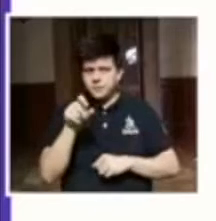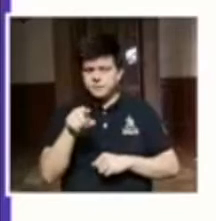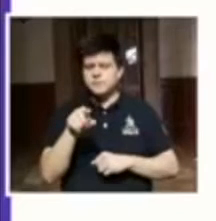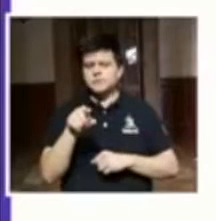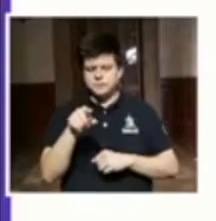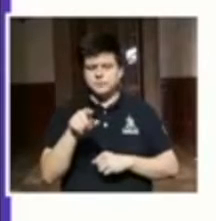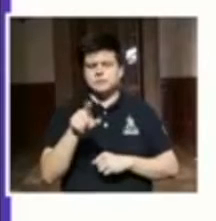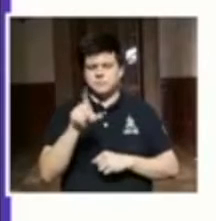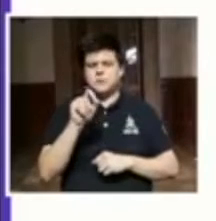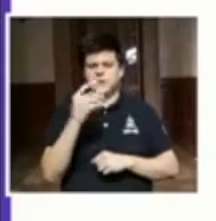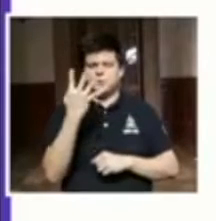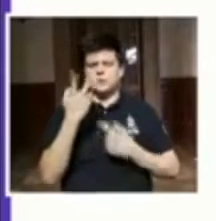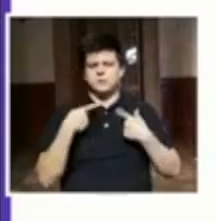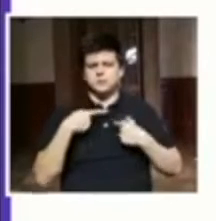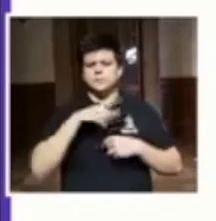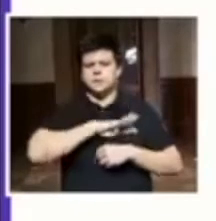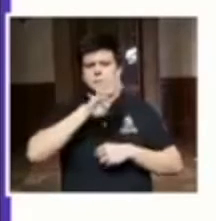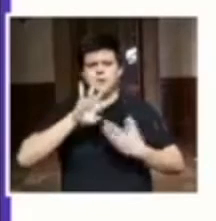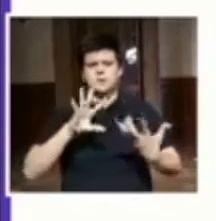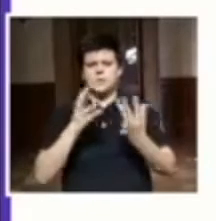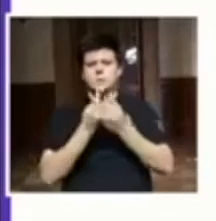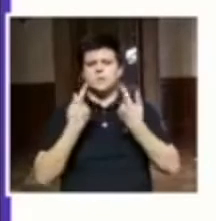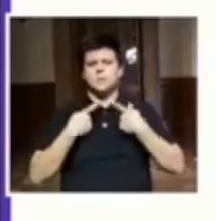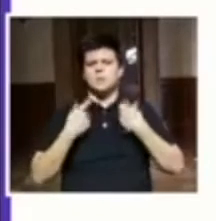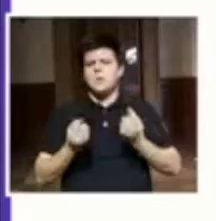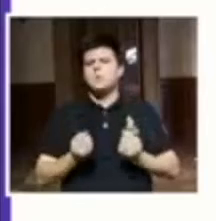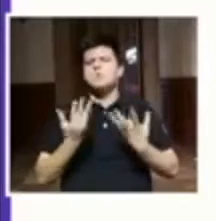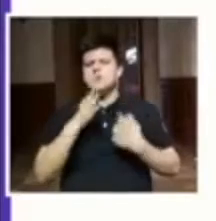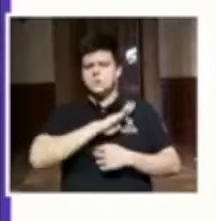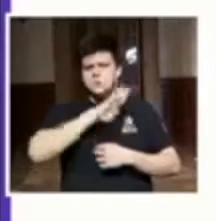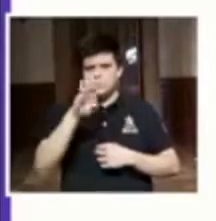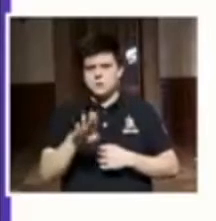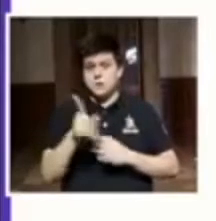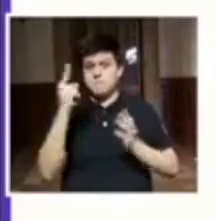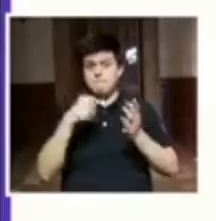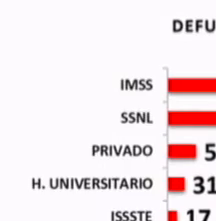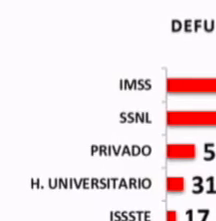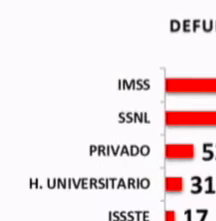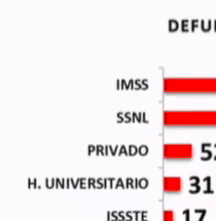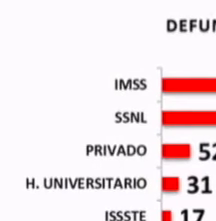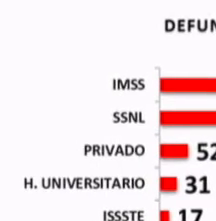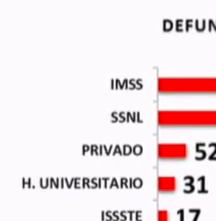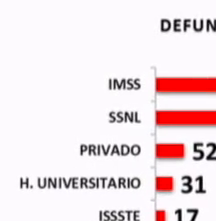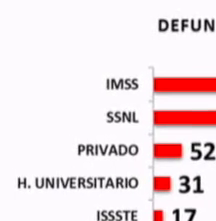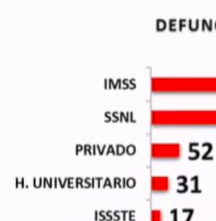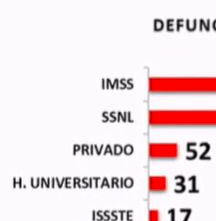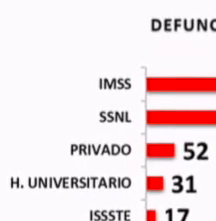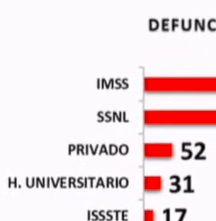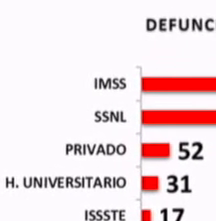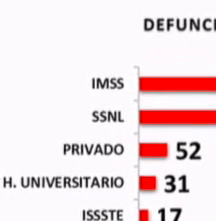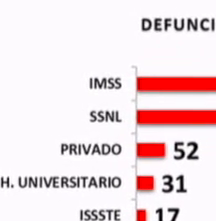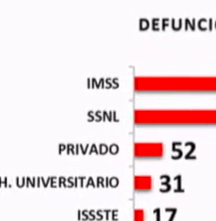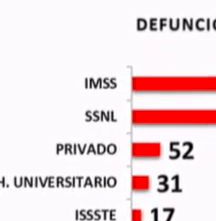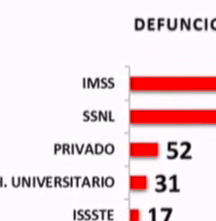24 de funciones con un número total de defunciones de 1100 de hoy se superó la barrera de las